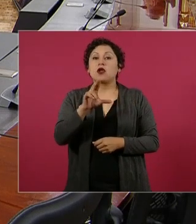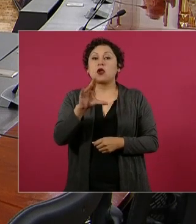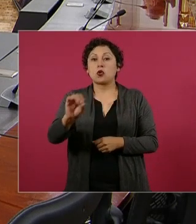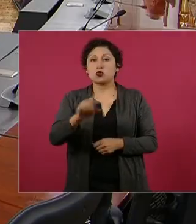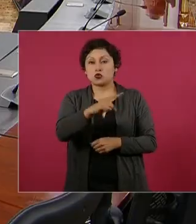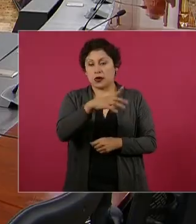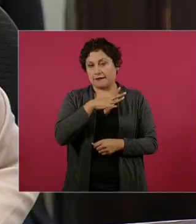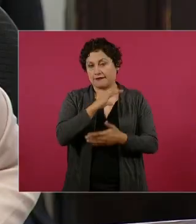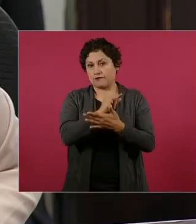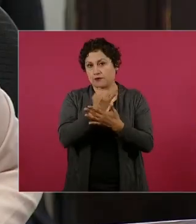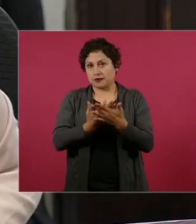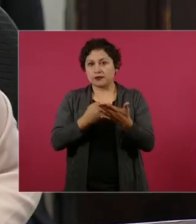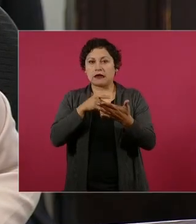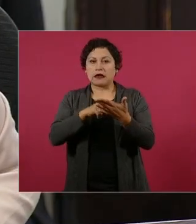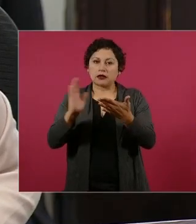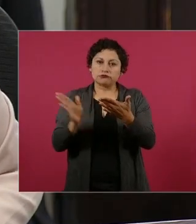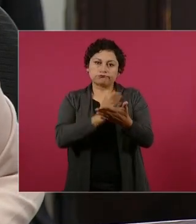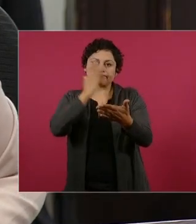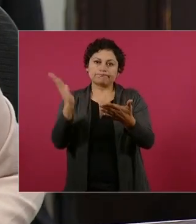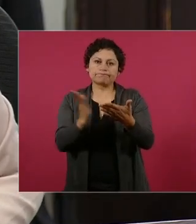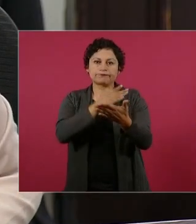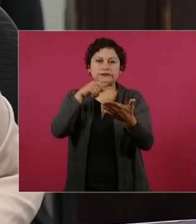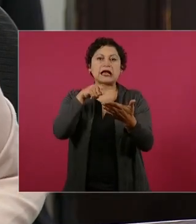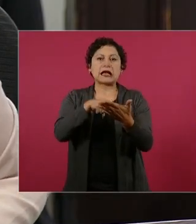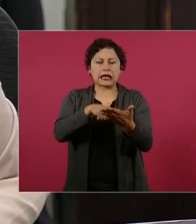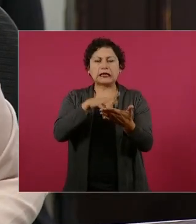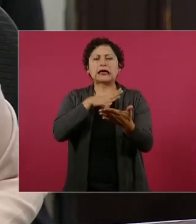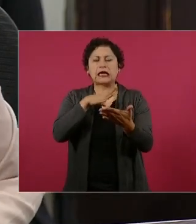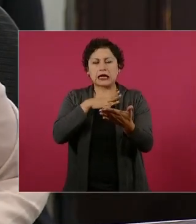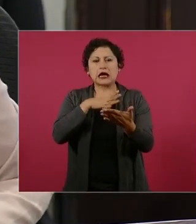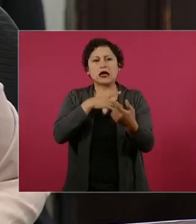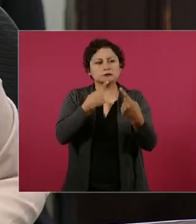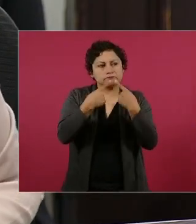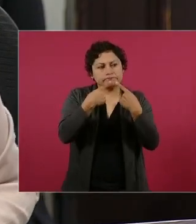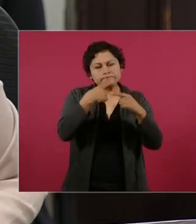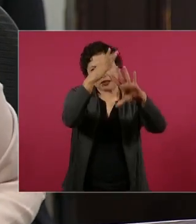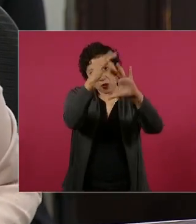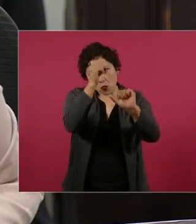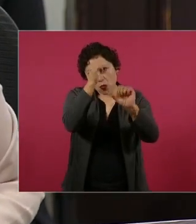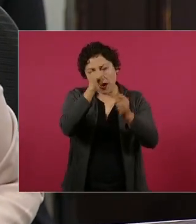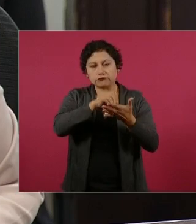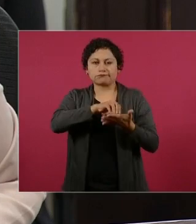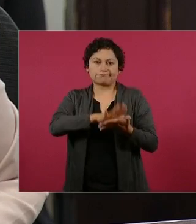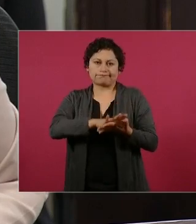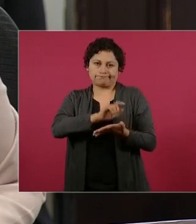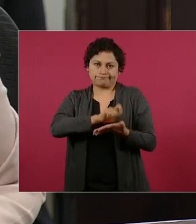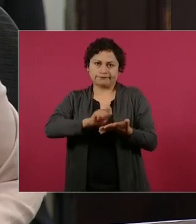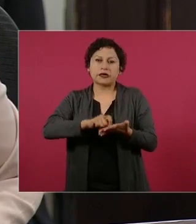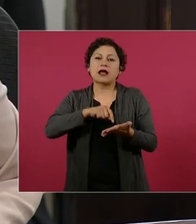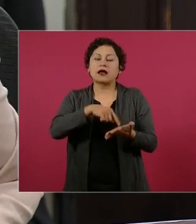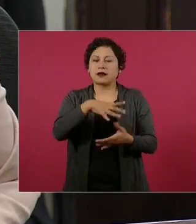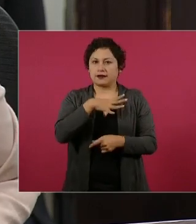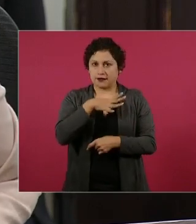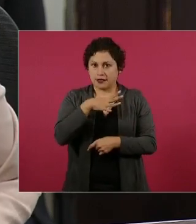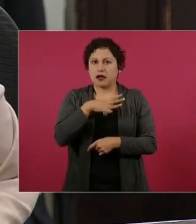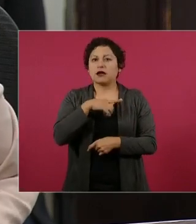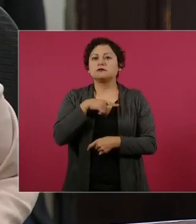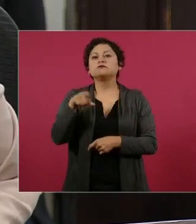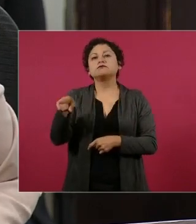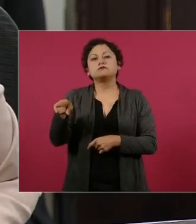se ve cada una de los acuerdos a los que se llegaron en la última reunión que hubo, donde estuvo presente